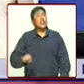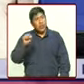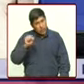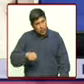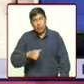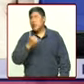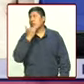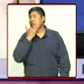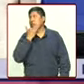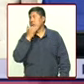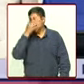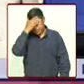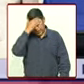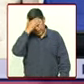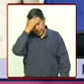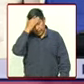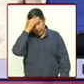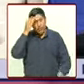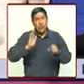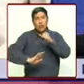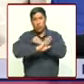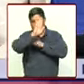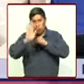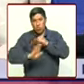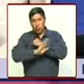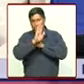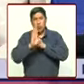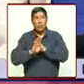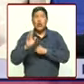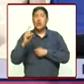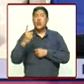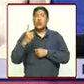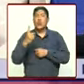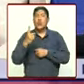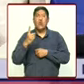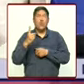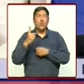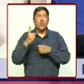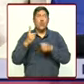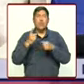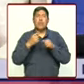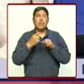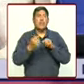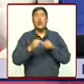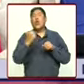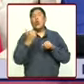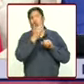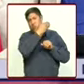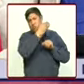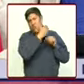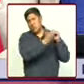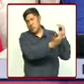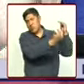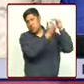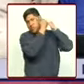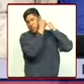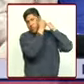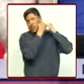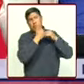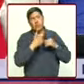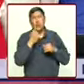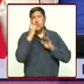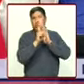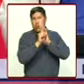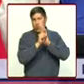Sí, lo que pasa es que el cupo de hierro está destinado solamente para derribar misiles que van a caer inmediatamente dentro